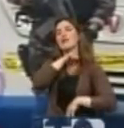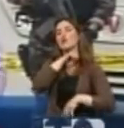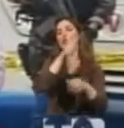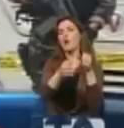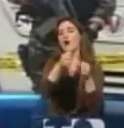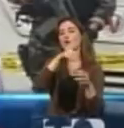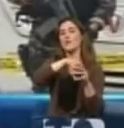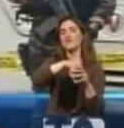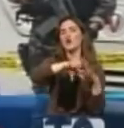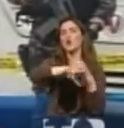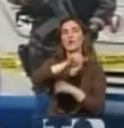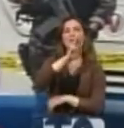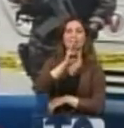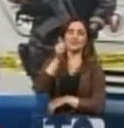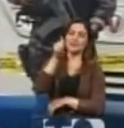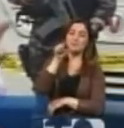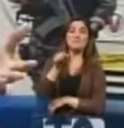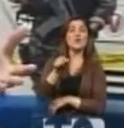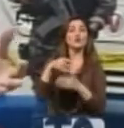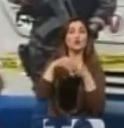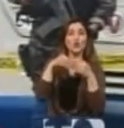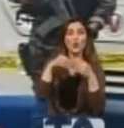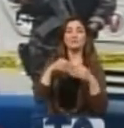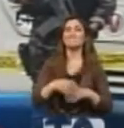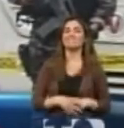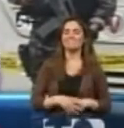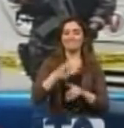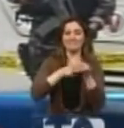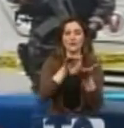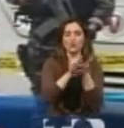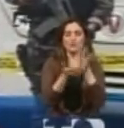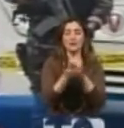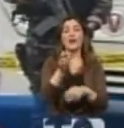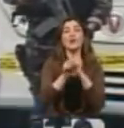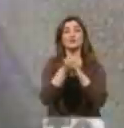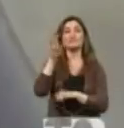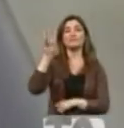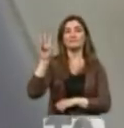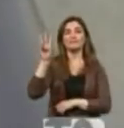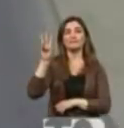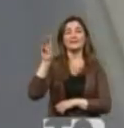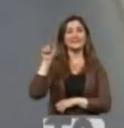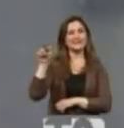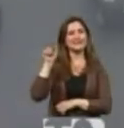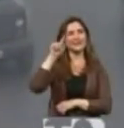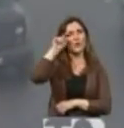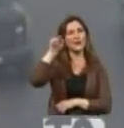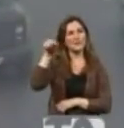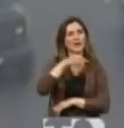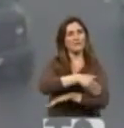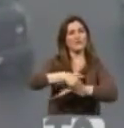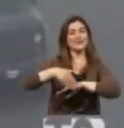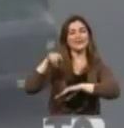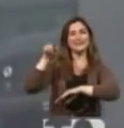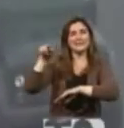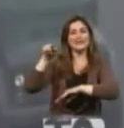blindado donde se llevaron 610 mil dólares, hecho registrado en noviembre del 2016. El atraco se dio en la avenida Francisco de